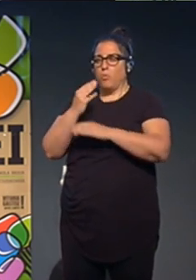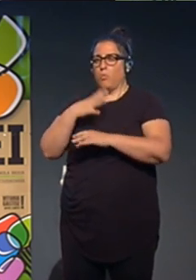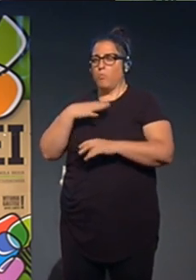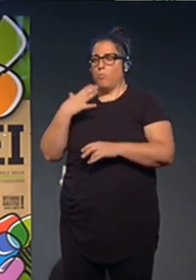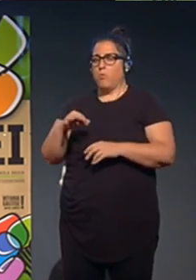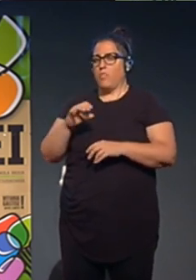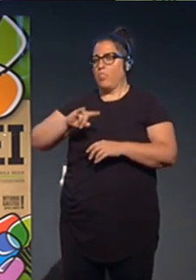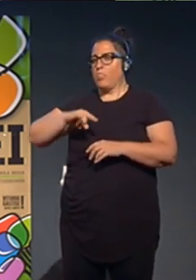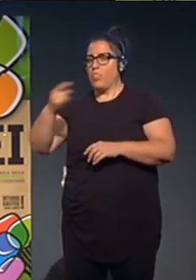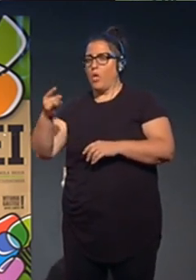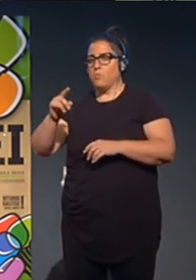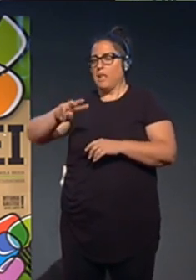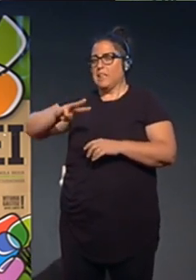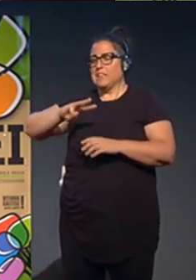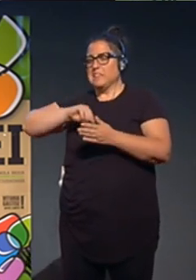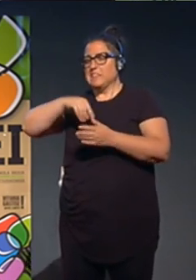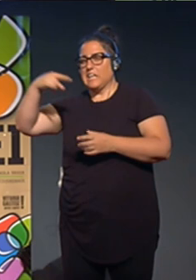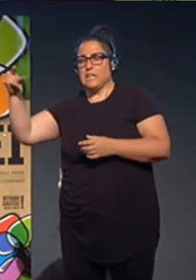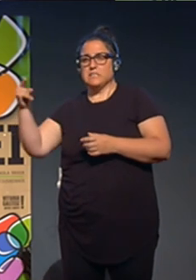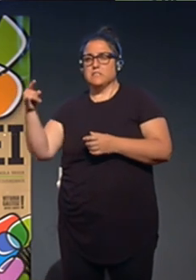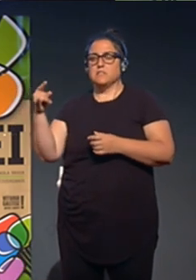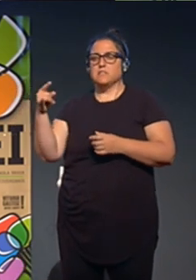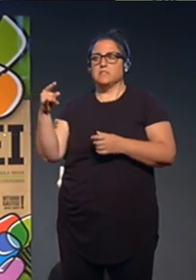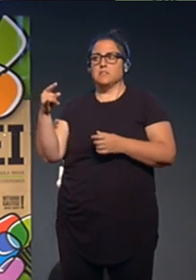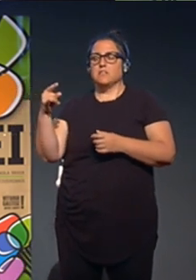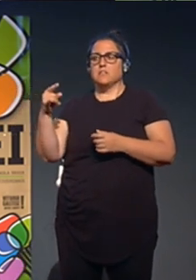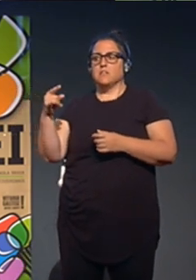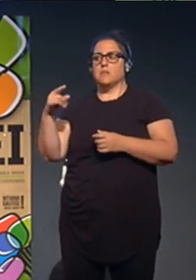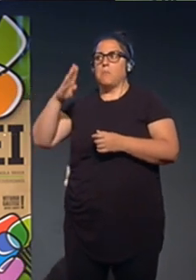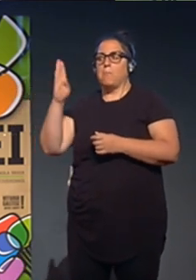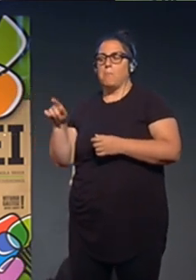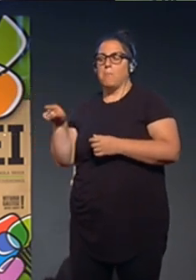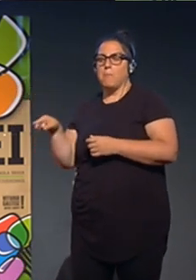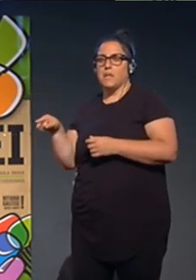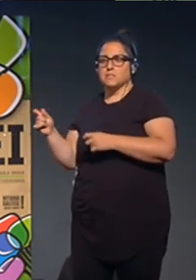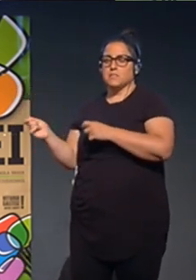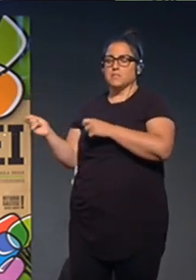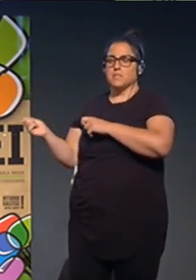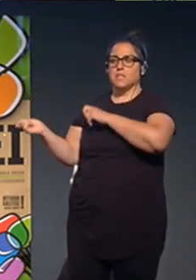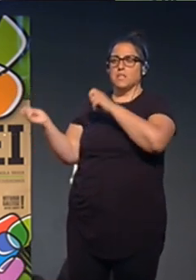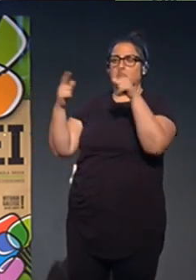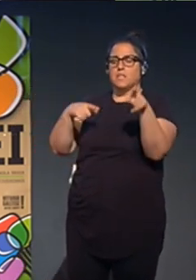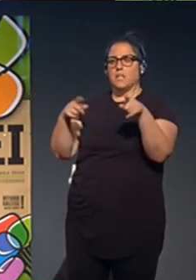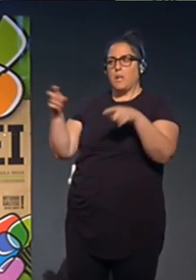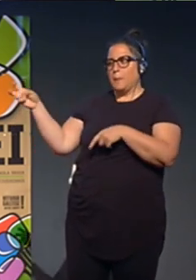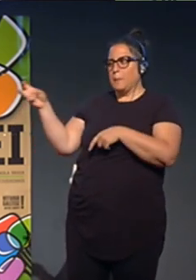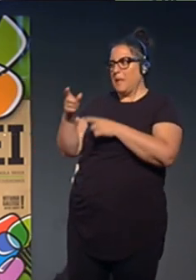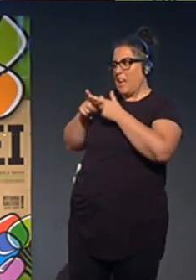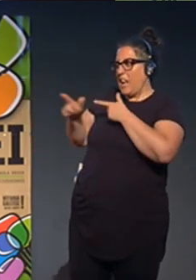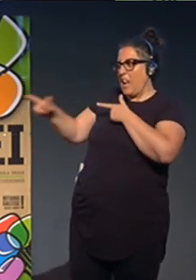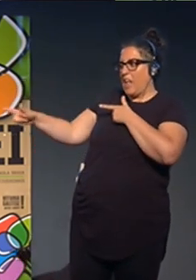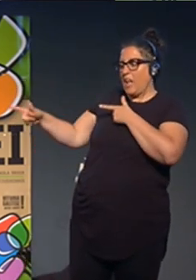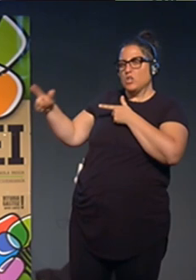más muchas veces Entonces cómo es posible que la que viene de Brasil te cueste mucho más barato que la que produce en casa